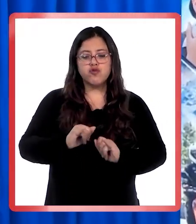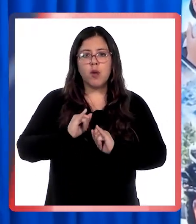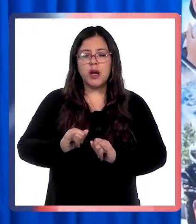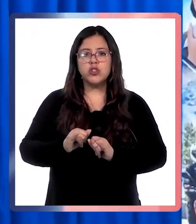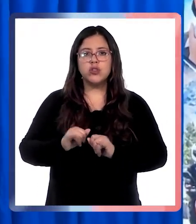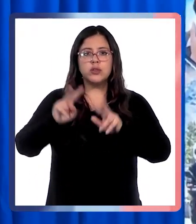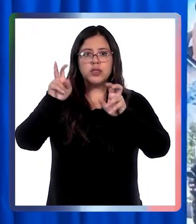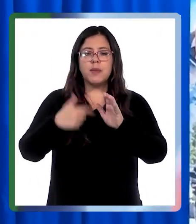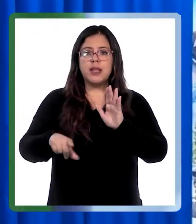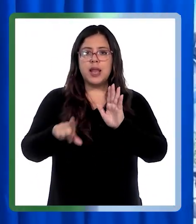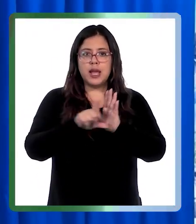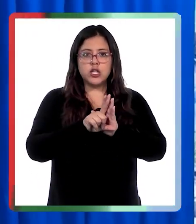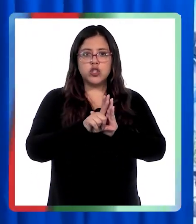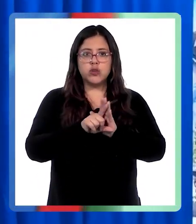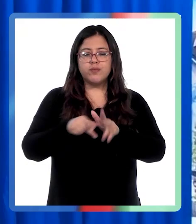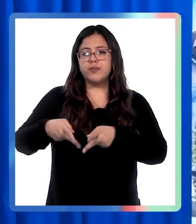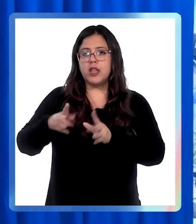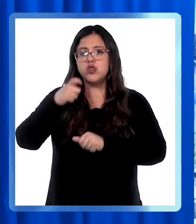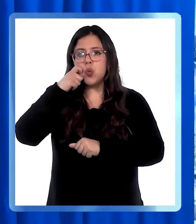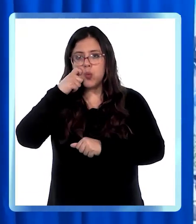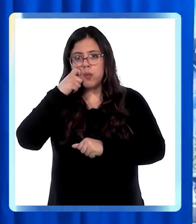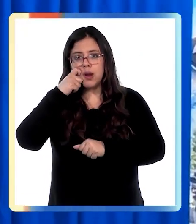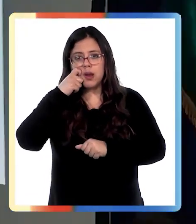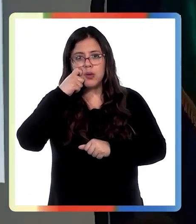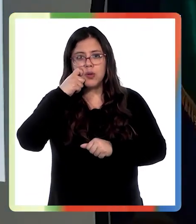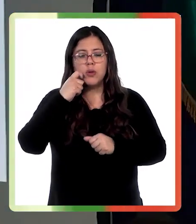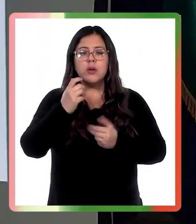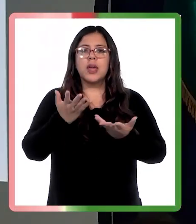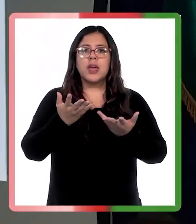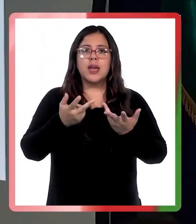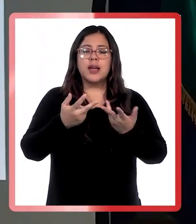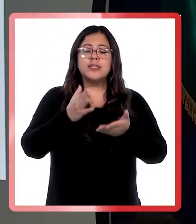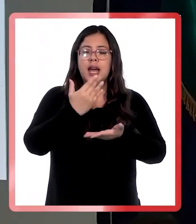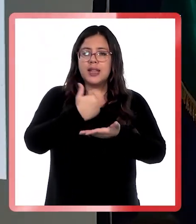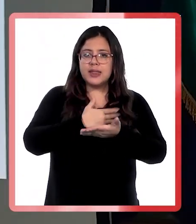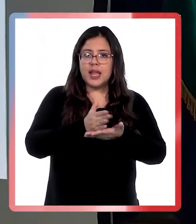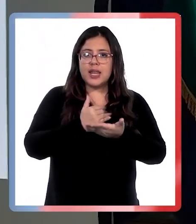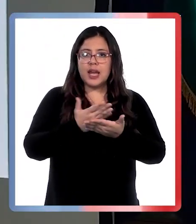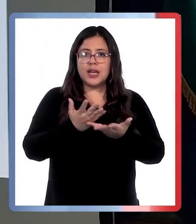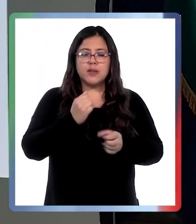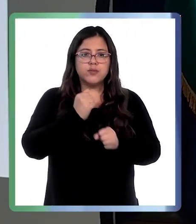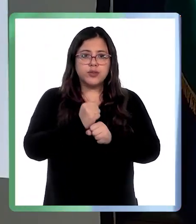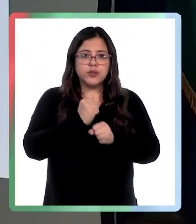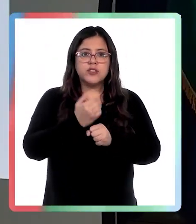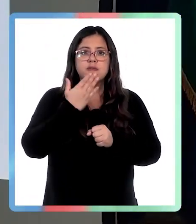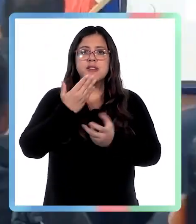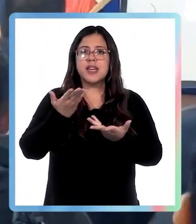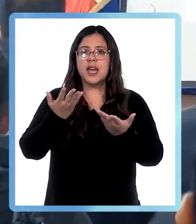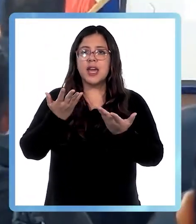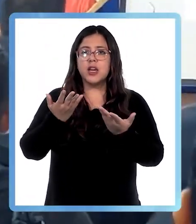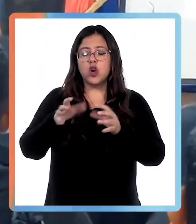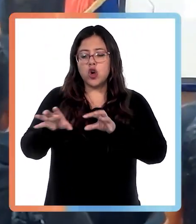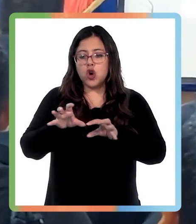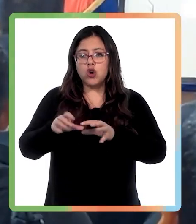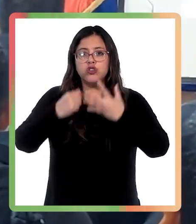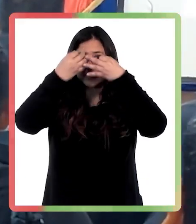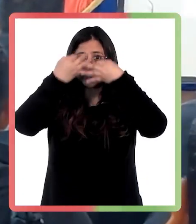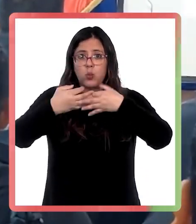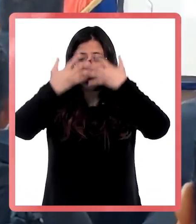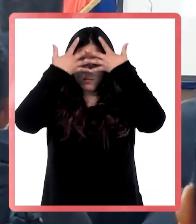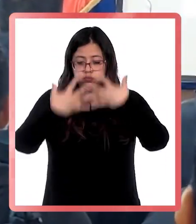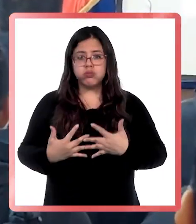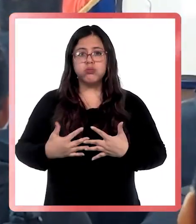conocimientos sobre legislación Derechos Humanos técnicas de intervención uso de elementos de seguridad y